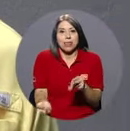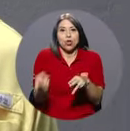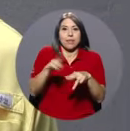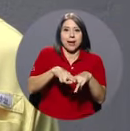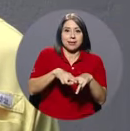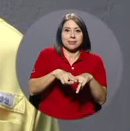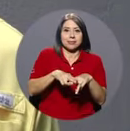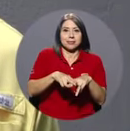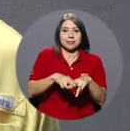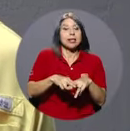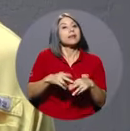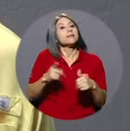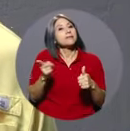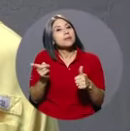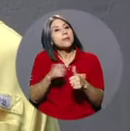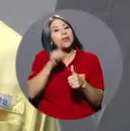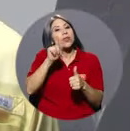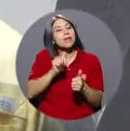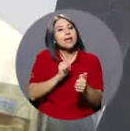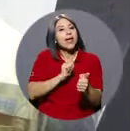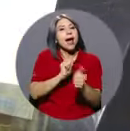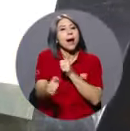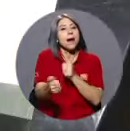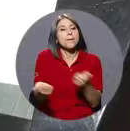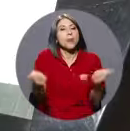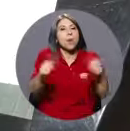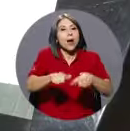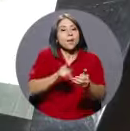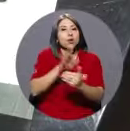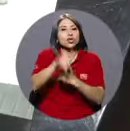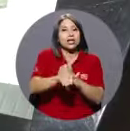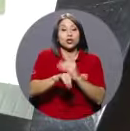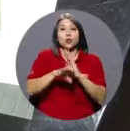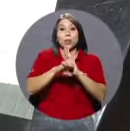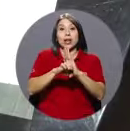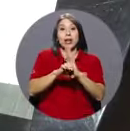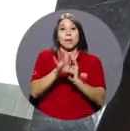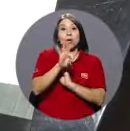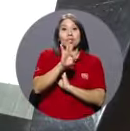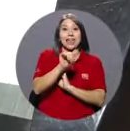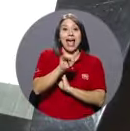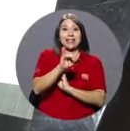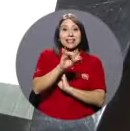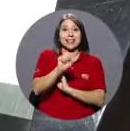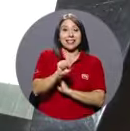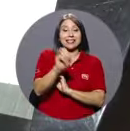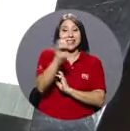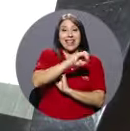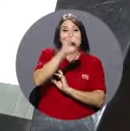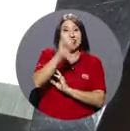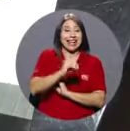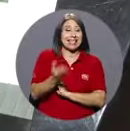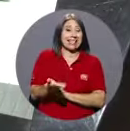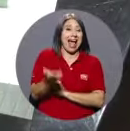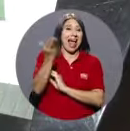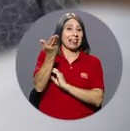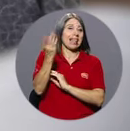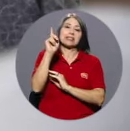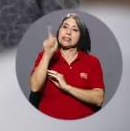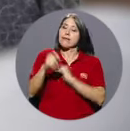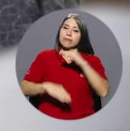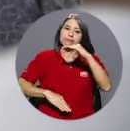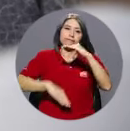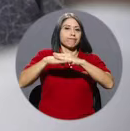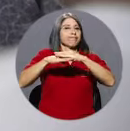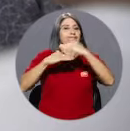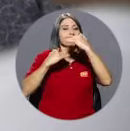esto pasa por aprobar proyectos como ponerle tope a las tasas de interés desproporcionadamente altas que hay y que